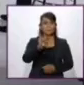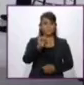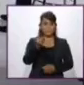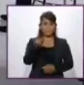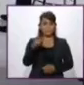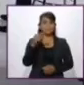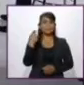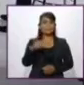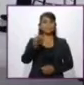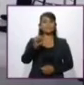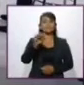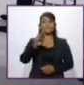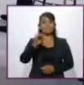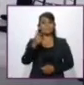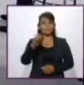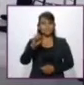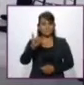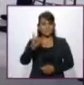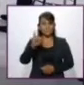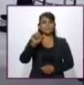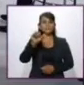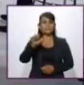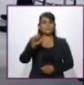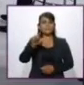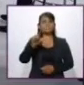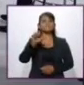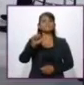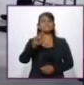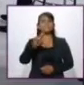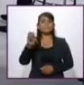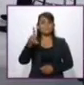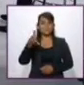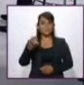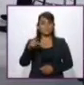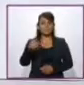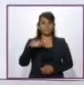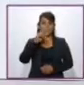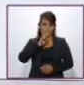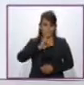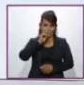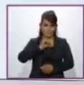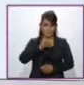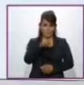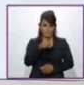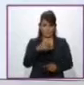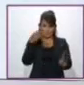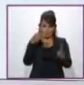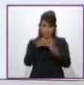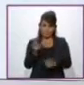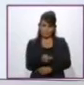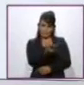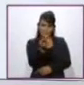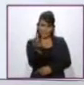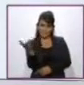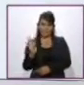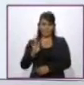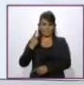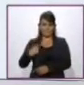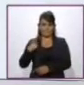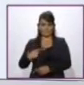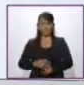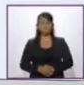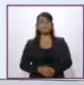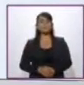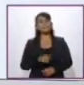Institucional, Abigail Arredondo Ramos, y la pregunta que formuló la ciudadanía, candidata, es la siguiente: ¿qué